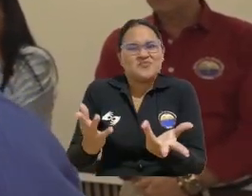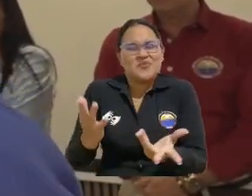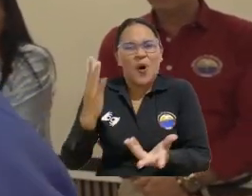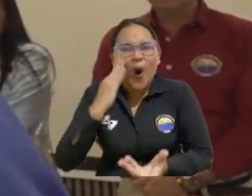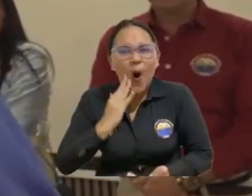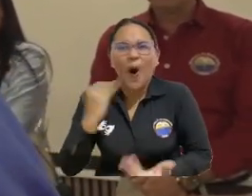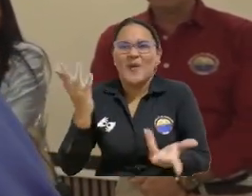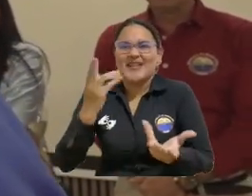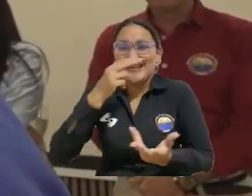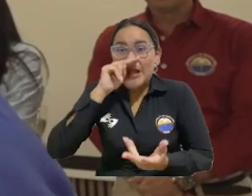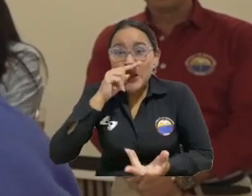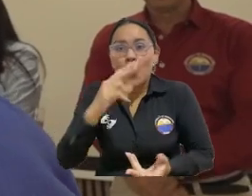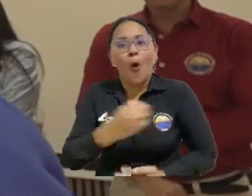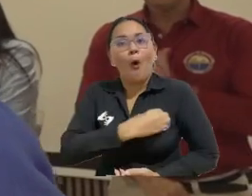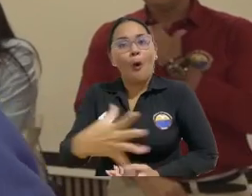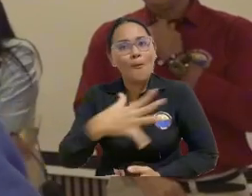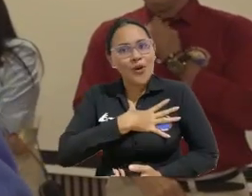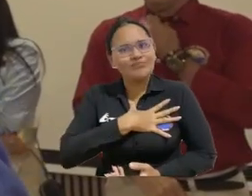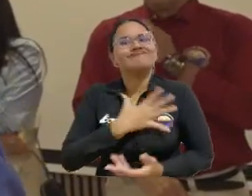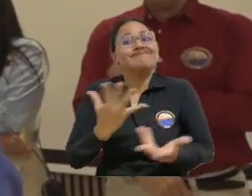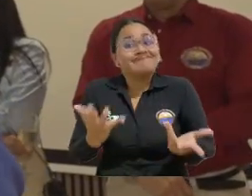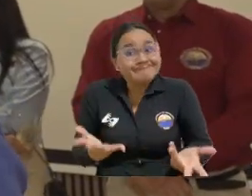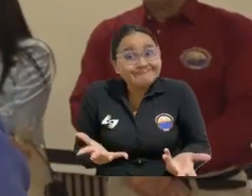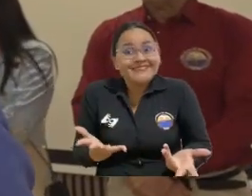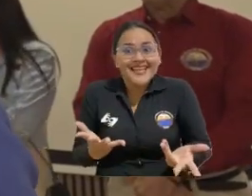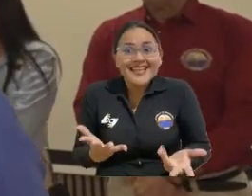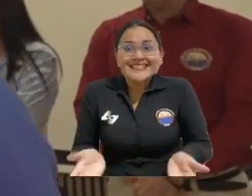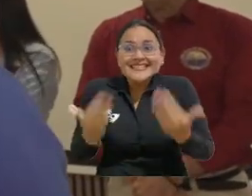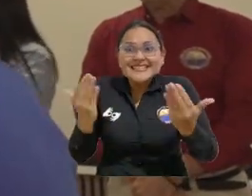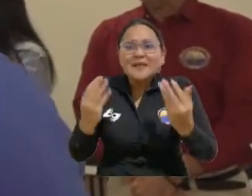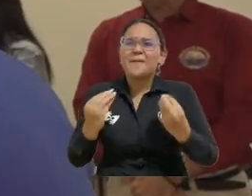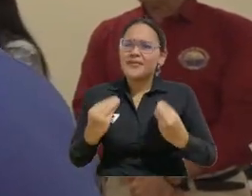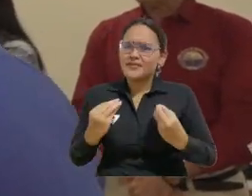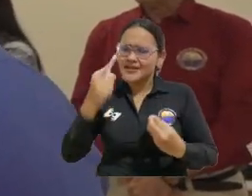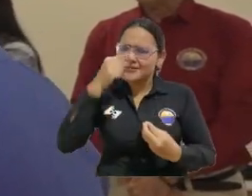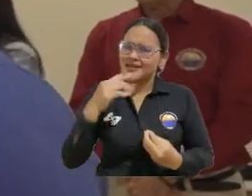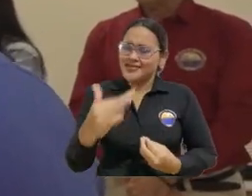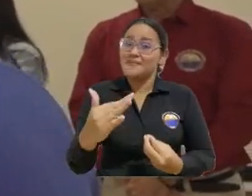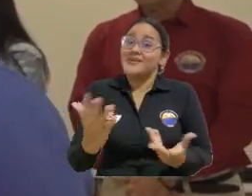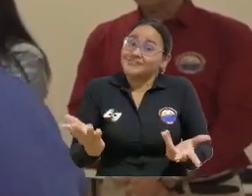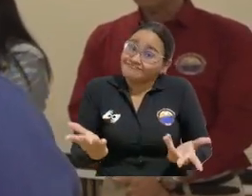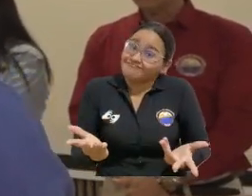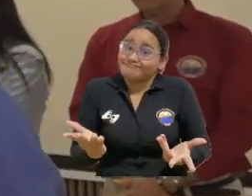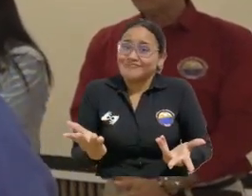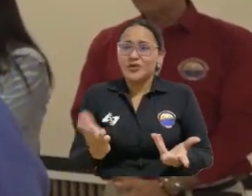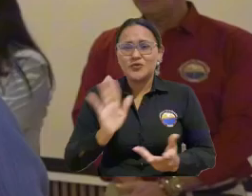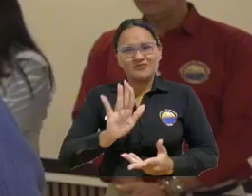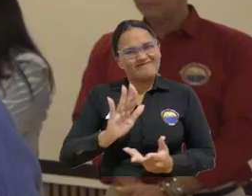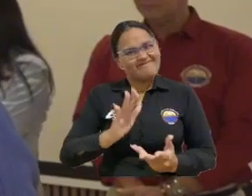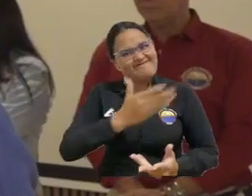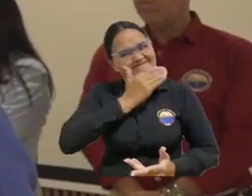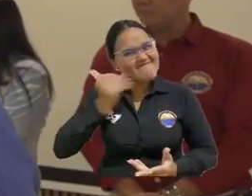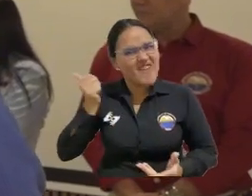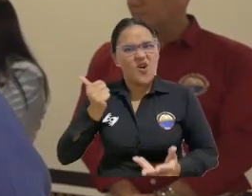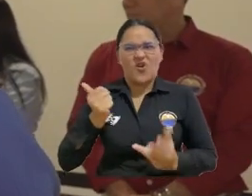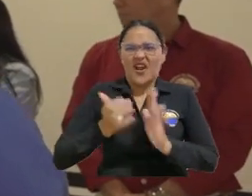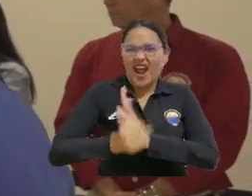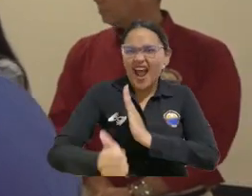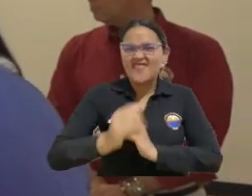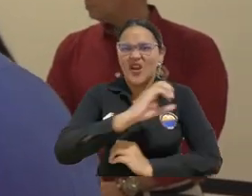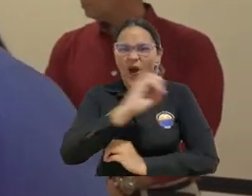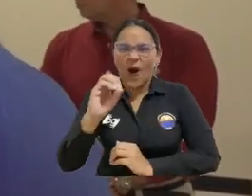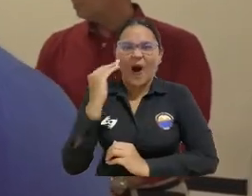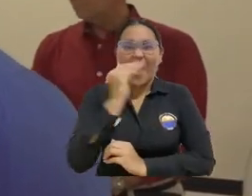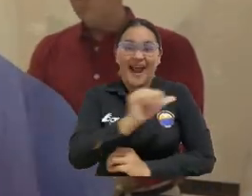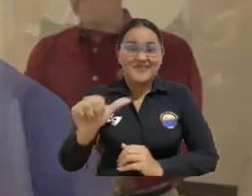los niños, tengan las oportunidades, tengan lo que se necesita para que Santa Marta tenga a sus